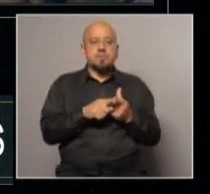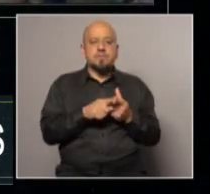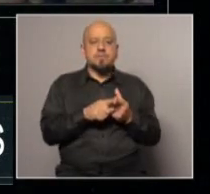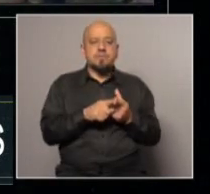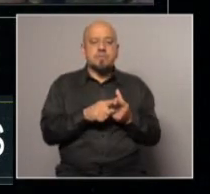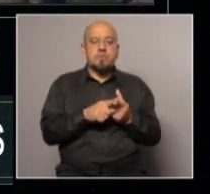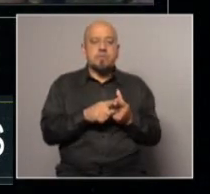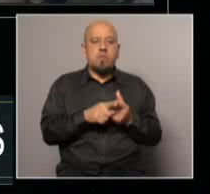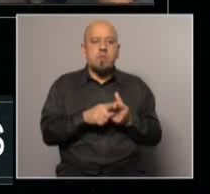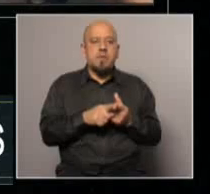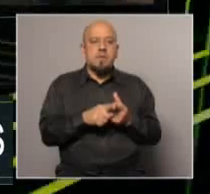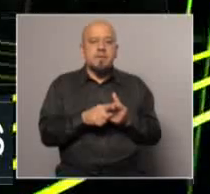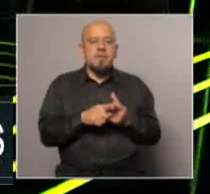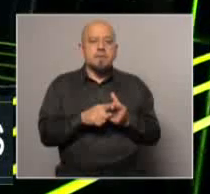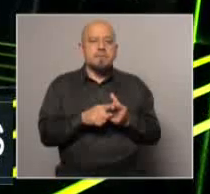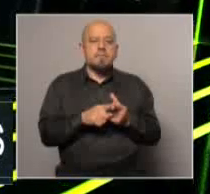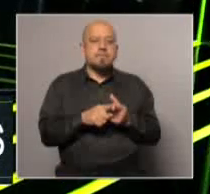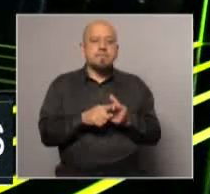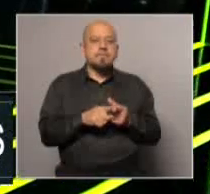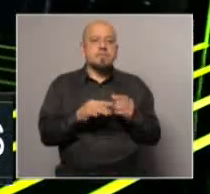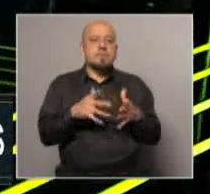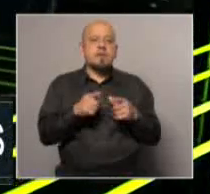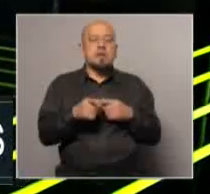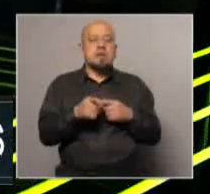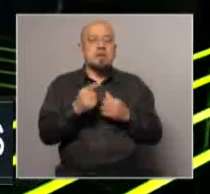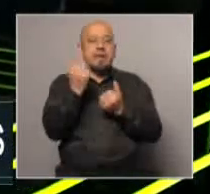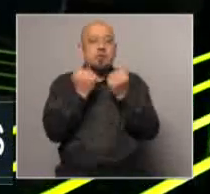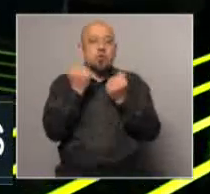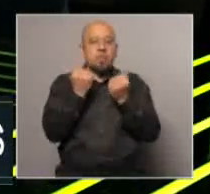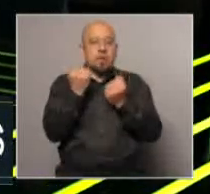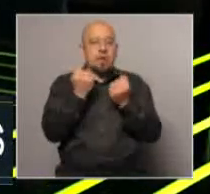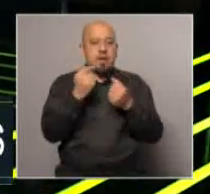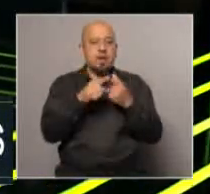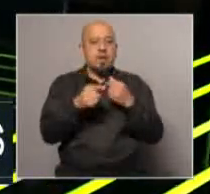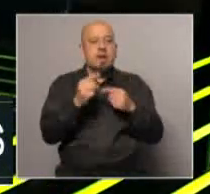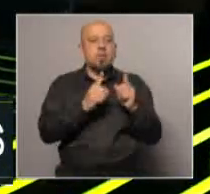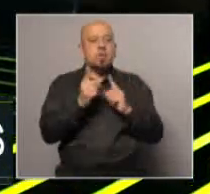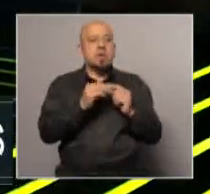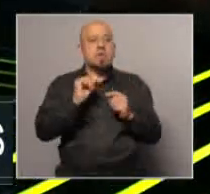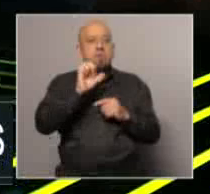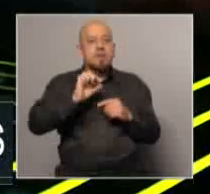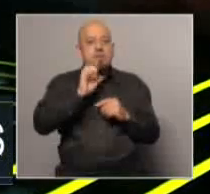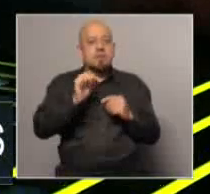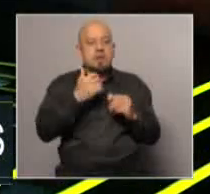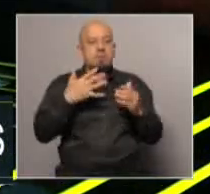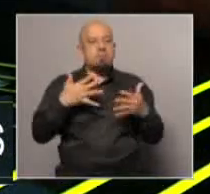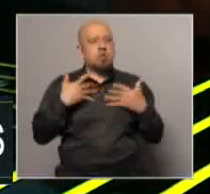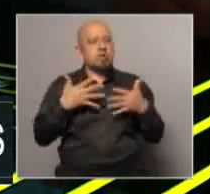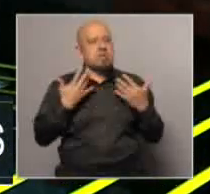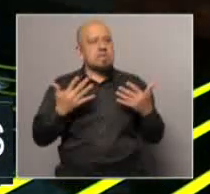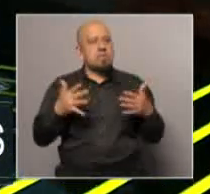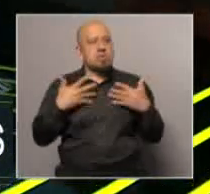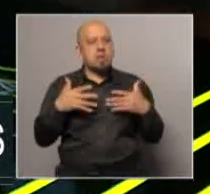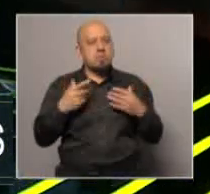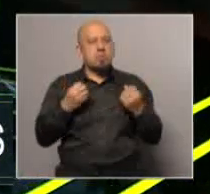varias condicionantes, digamos. Una es económica. Algunas empresas se quejan de que es